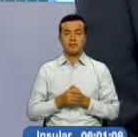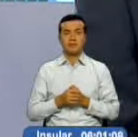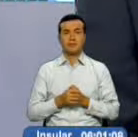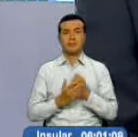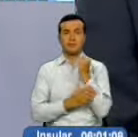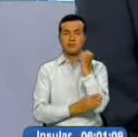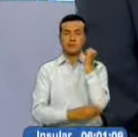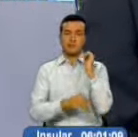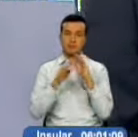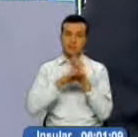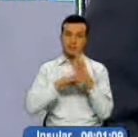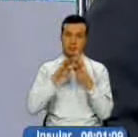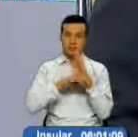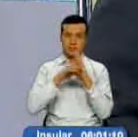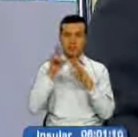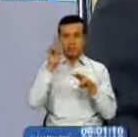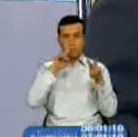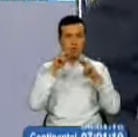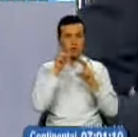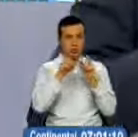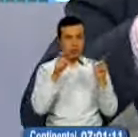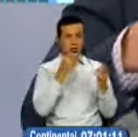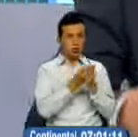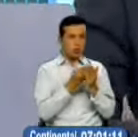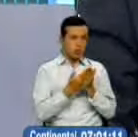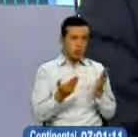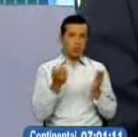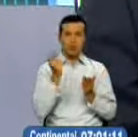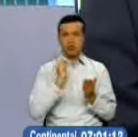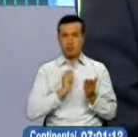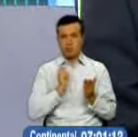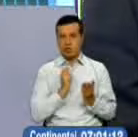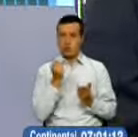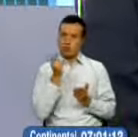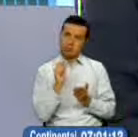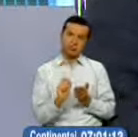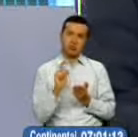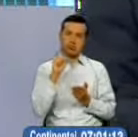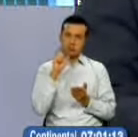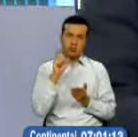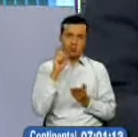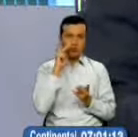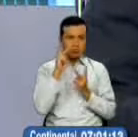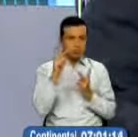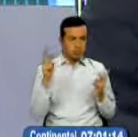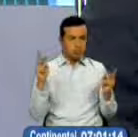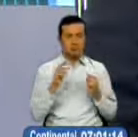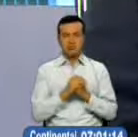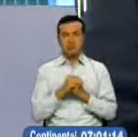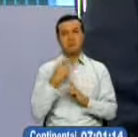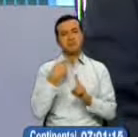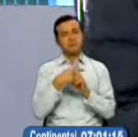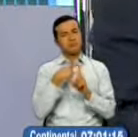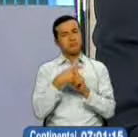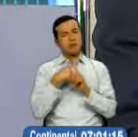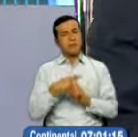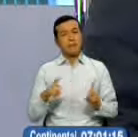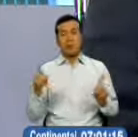disminución de la pobreza y medimos el tema de consumo, el tema de los ingresos, etcétera, etcétera, vemos resultados halagadores,